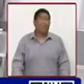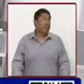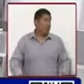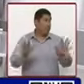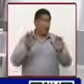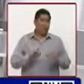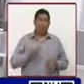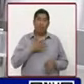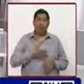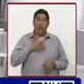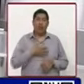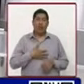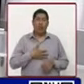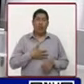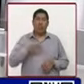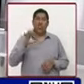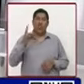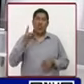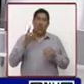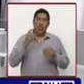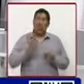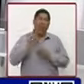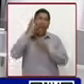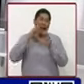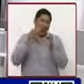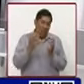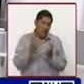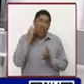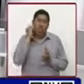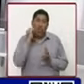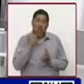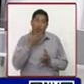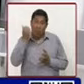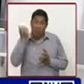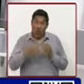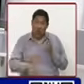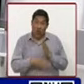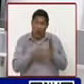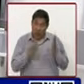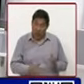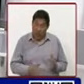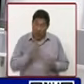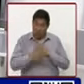Vamos con el siguiente. Octavo Balón de Oro, Lionel Messi, ¿es el mejor futbolista del mundo?